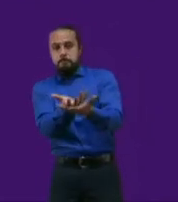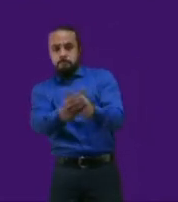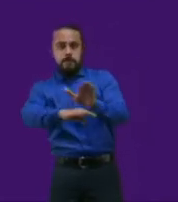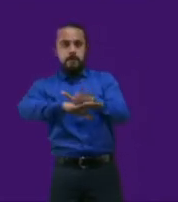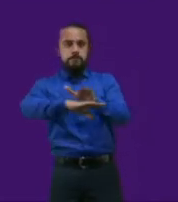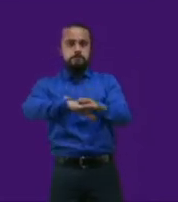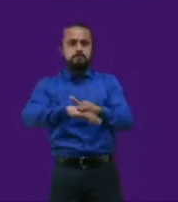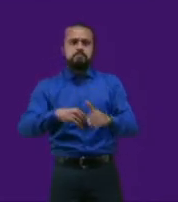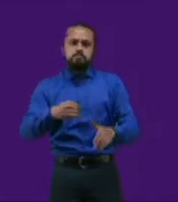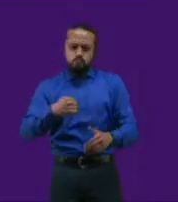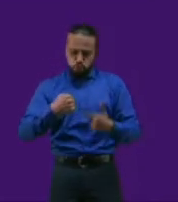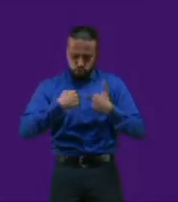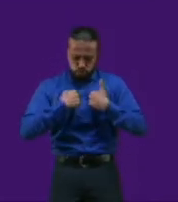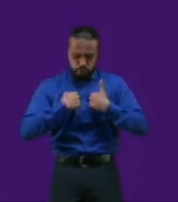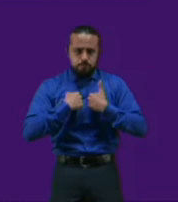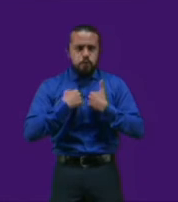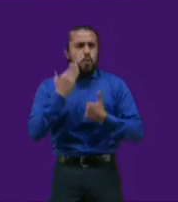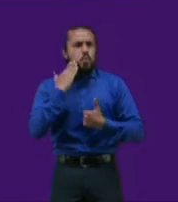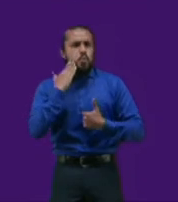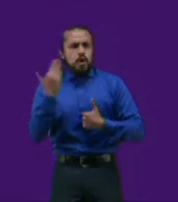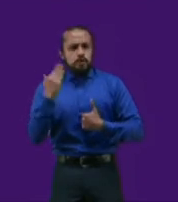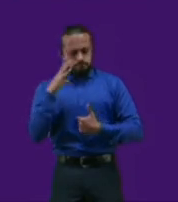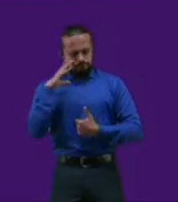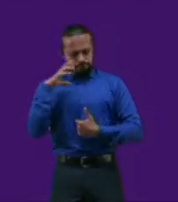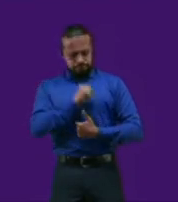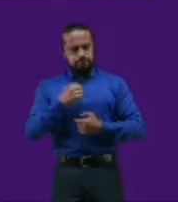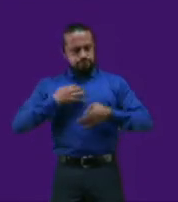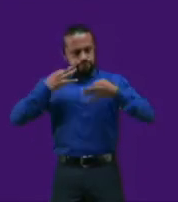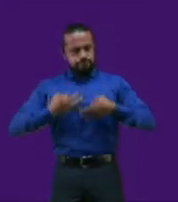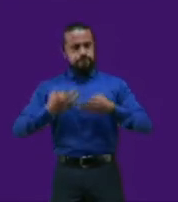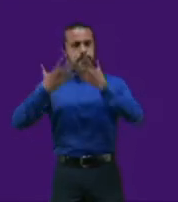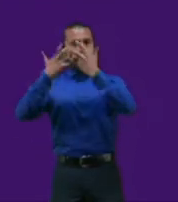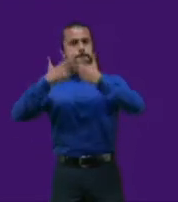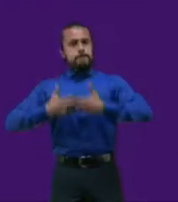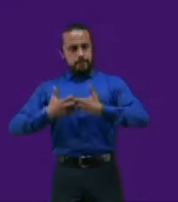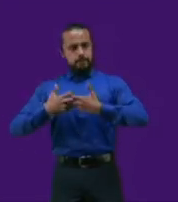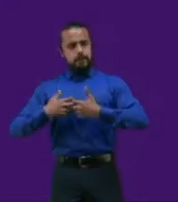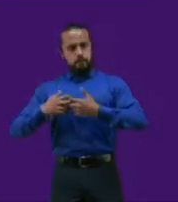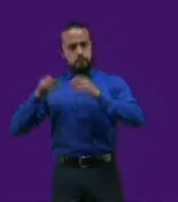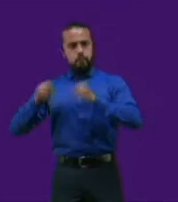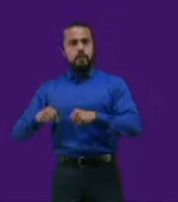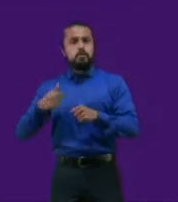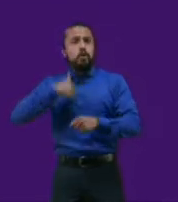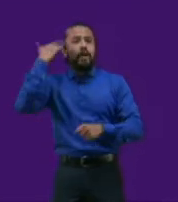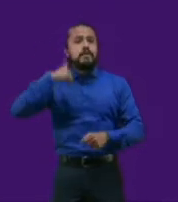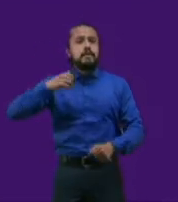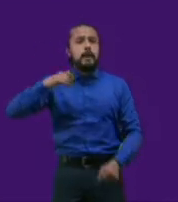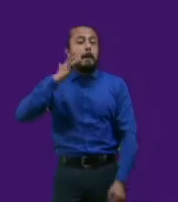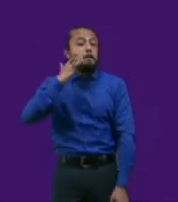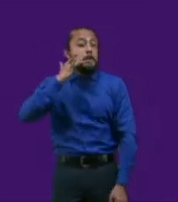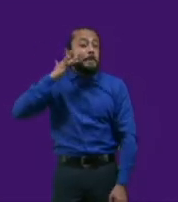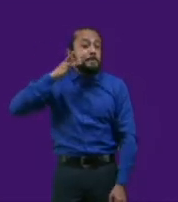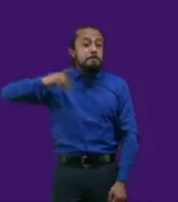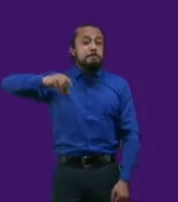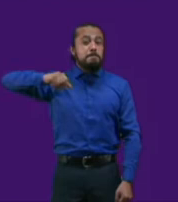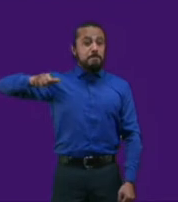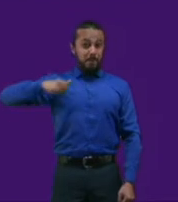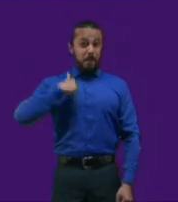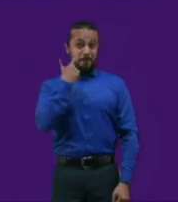cuando me di cuenta que el negocio era viable, creo que vendiendo limones con mi papá,